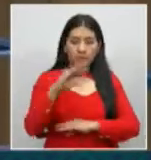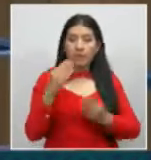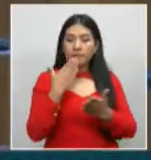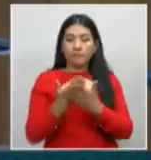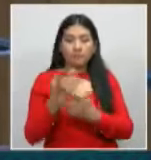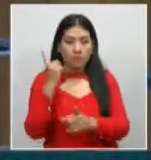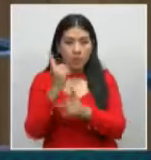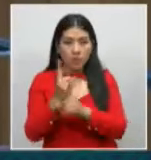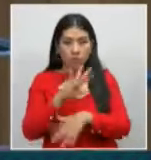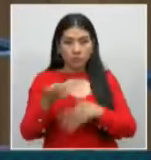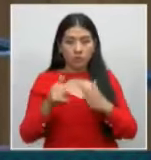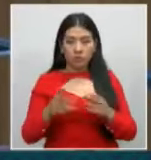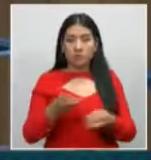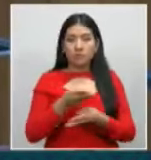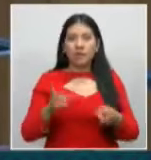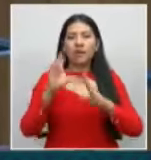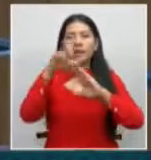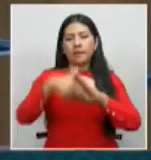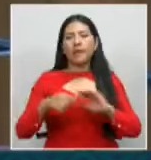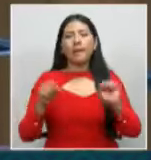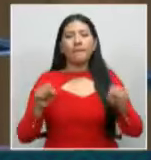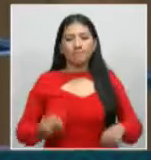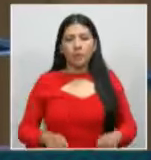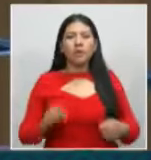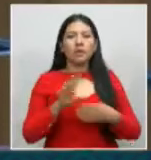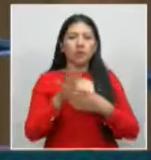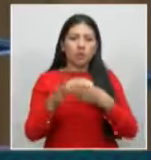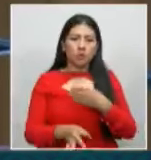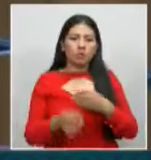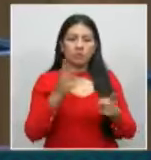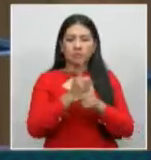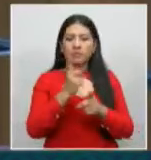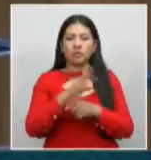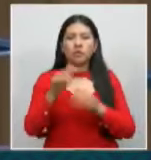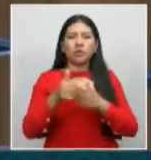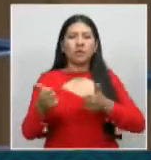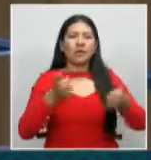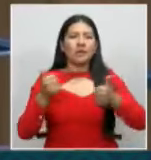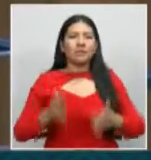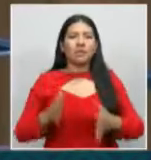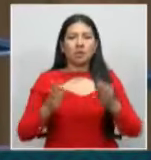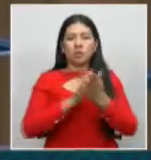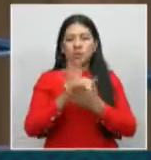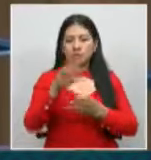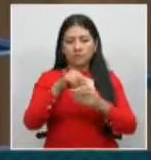condiciones materiales se va a proceder a dar cumplimiento conforme han determinado los administradores de justicia en nuestro país.